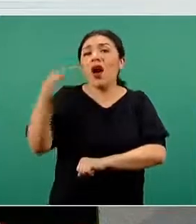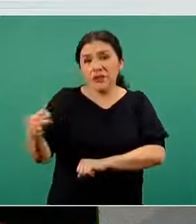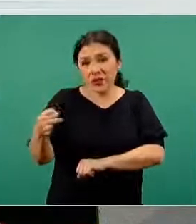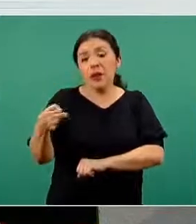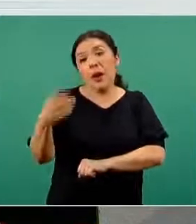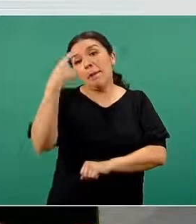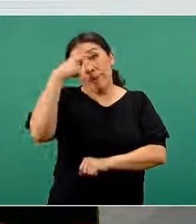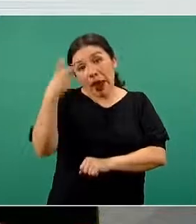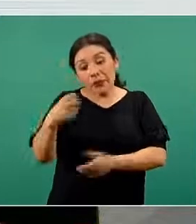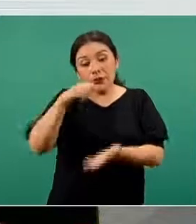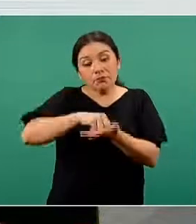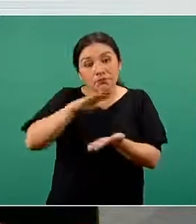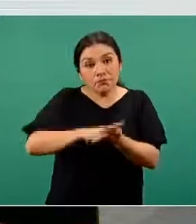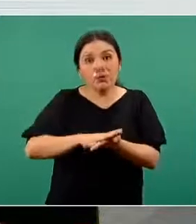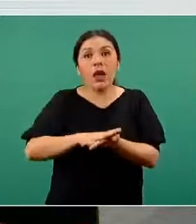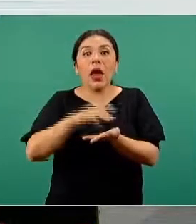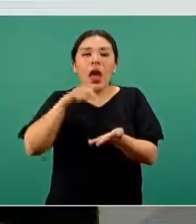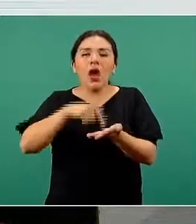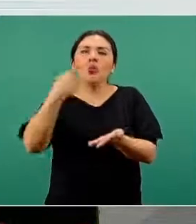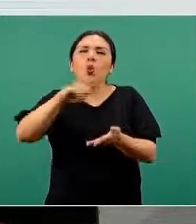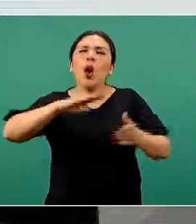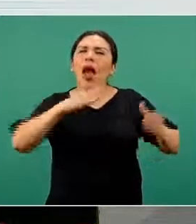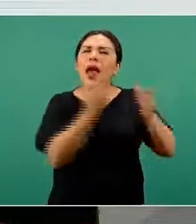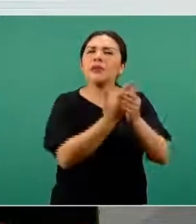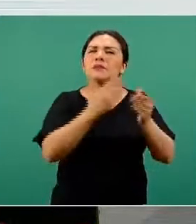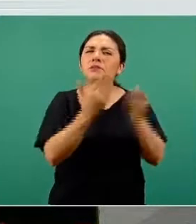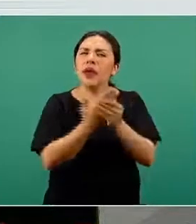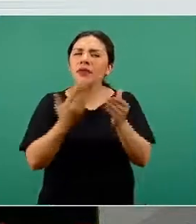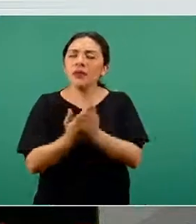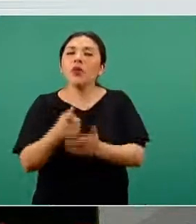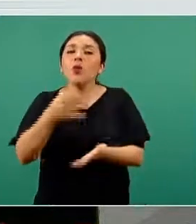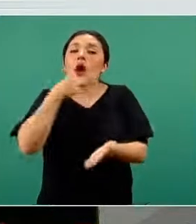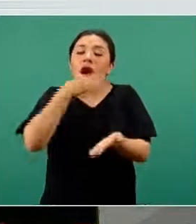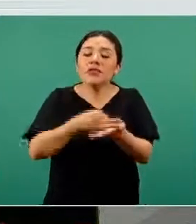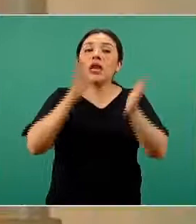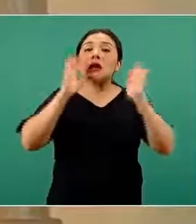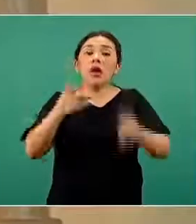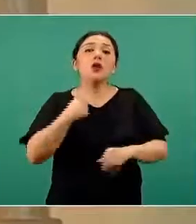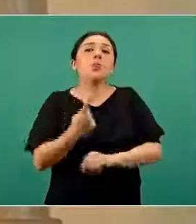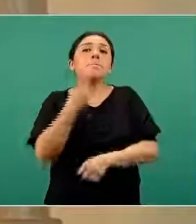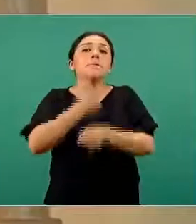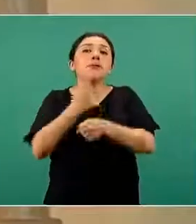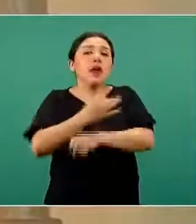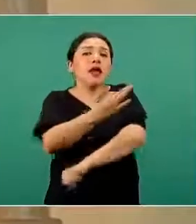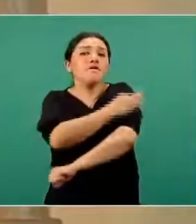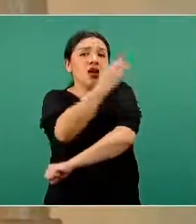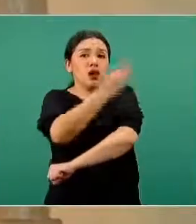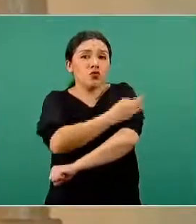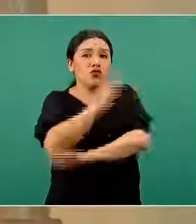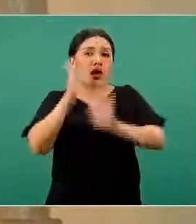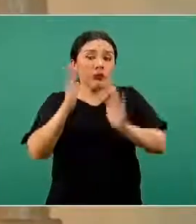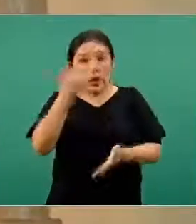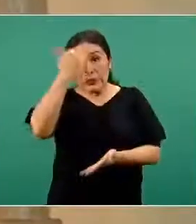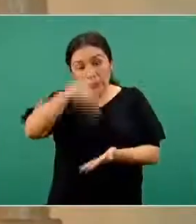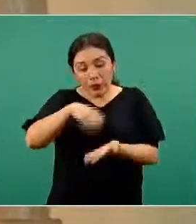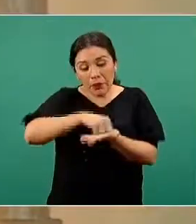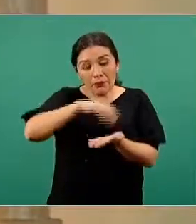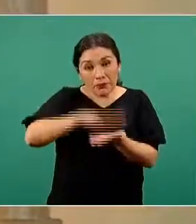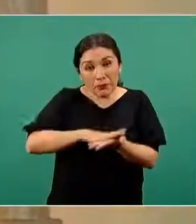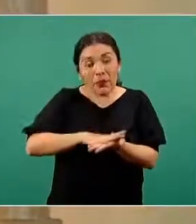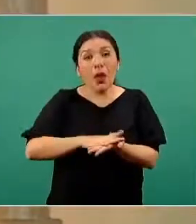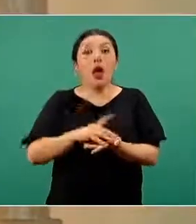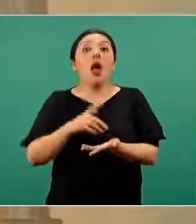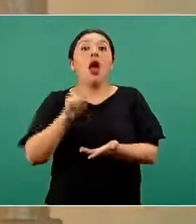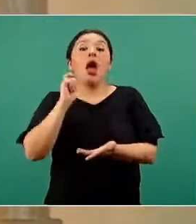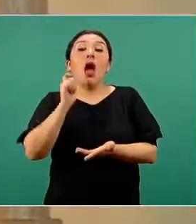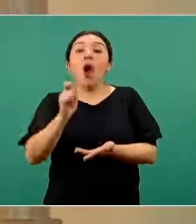que se registre en el expediente que has tenido tu primera dosis de vacuna, y eventualmente si es